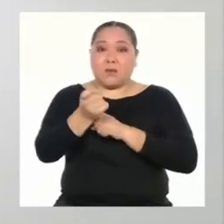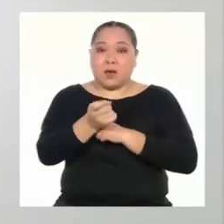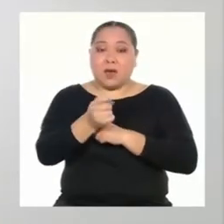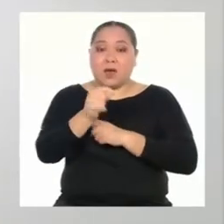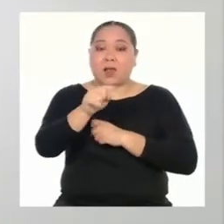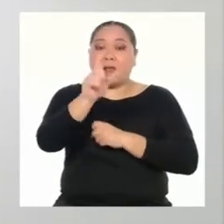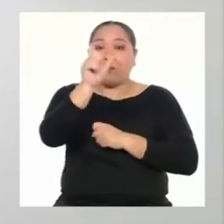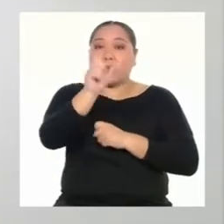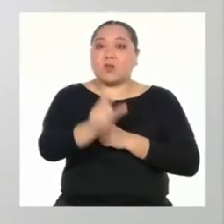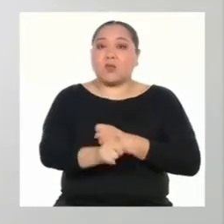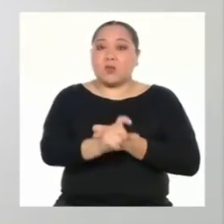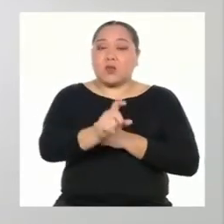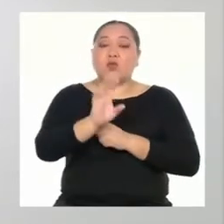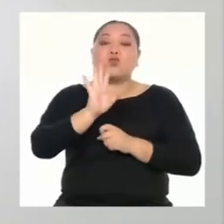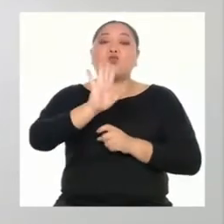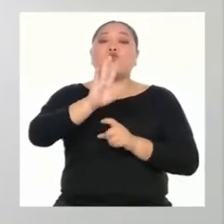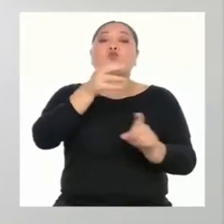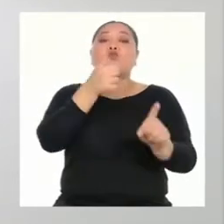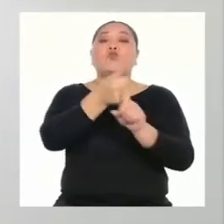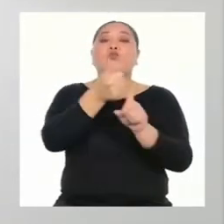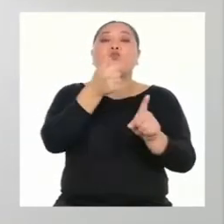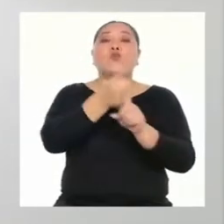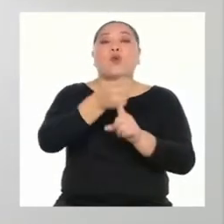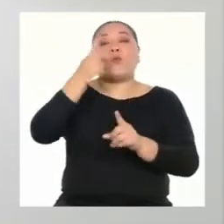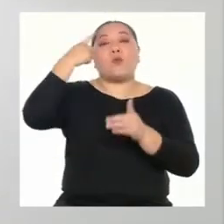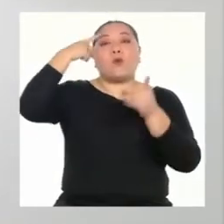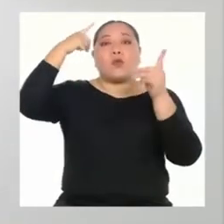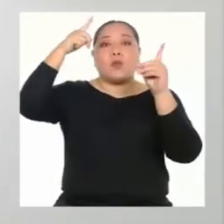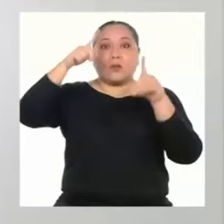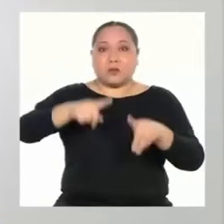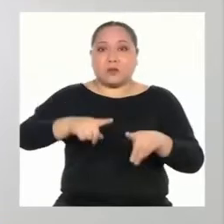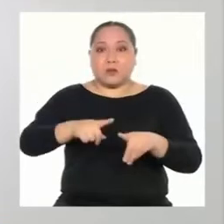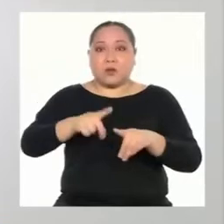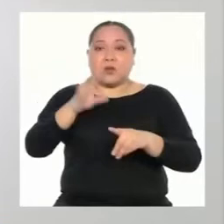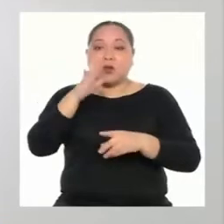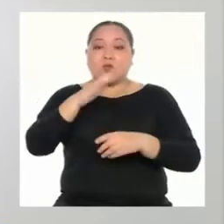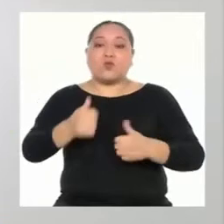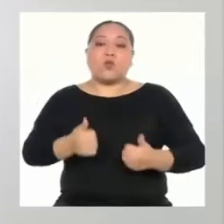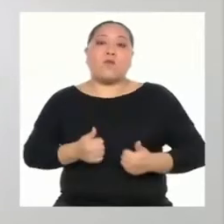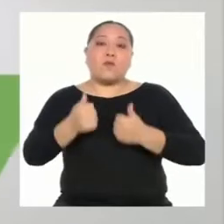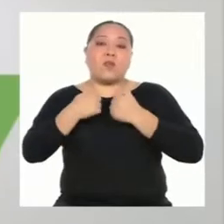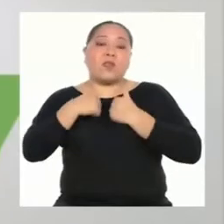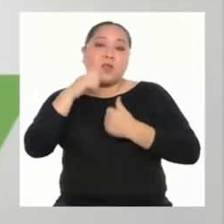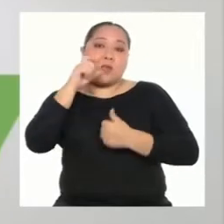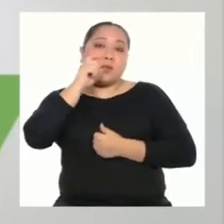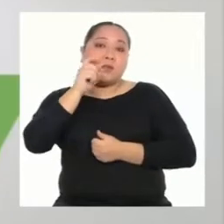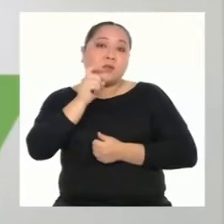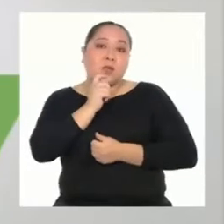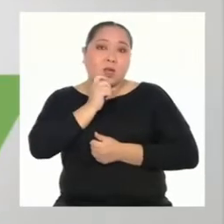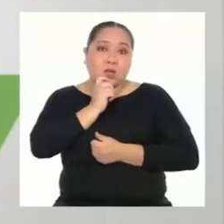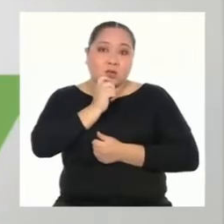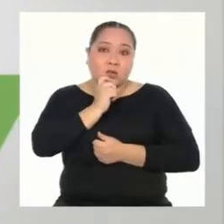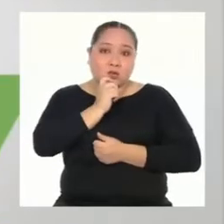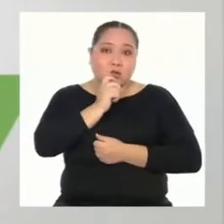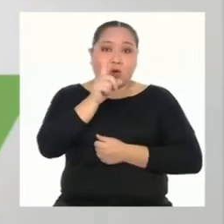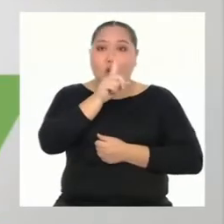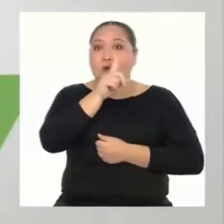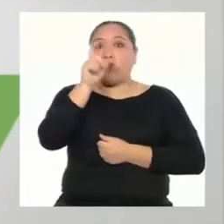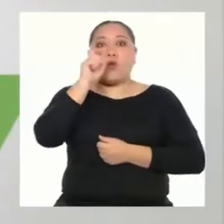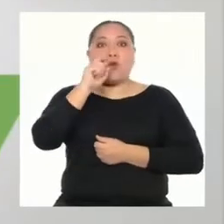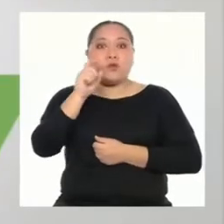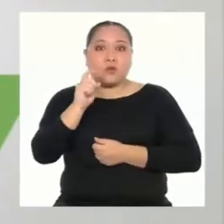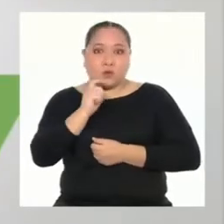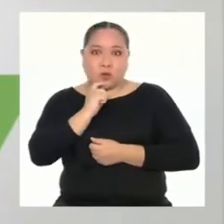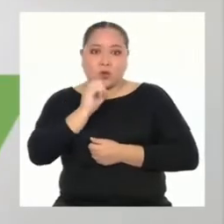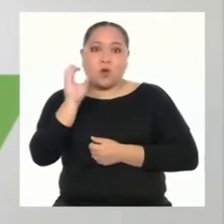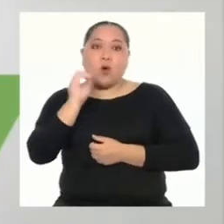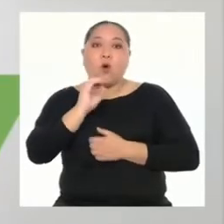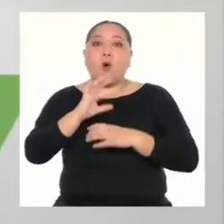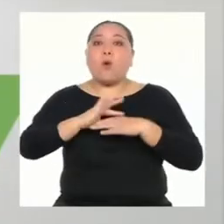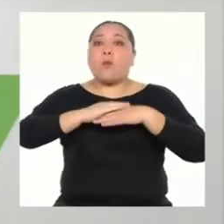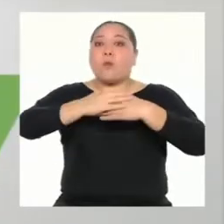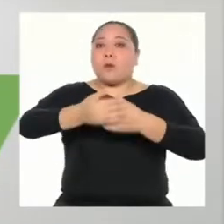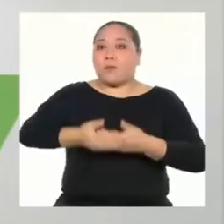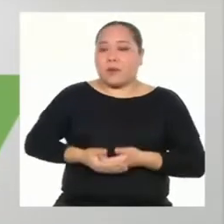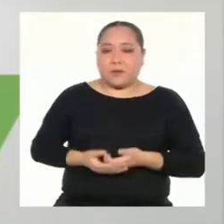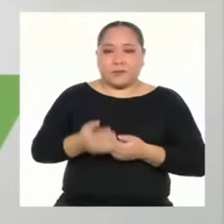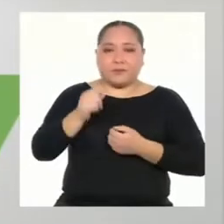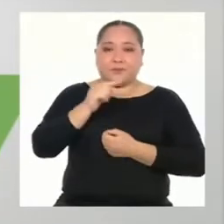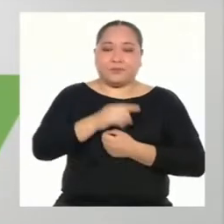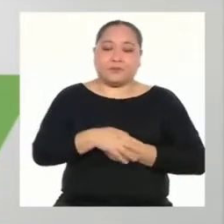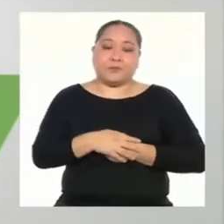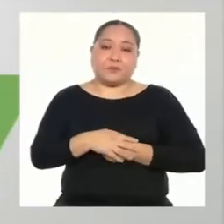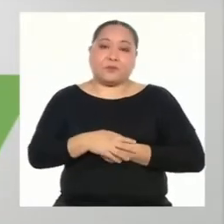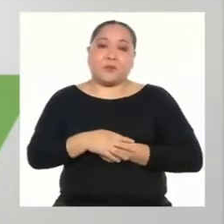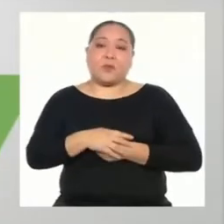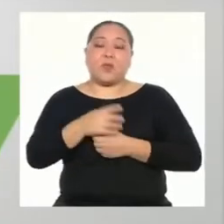decidir voluntariamente sobre nuestra vida sexual y o reproductiva. Esta comprende acciones de naturaleza